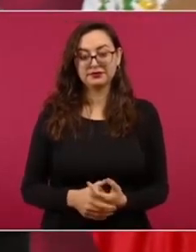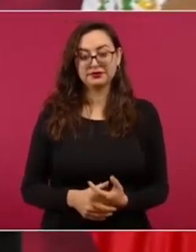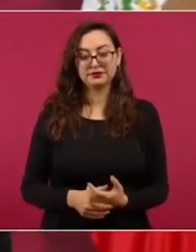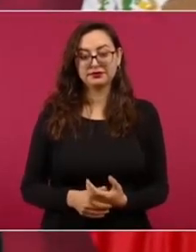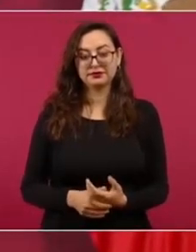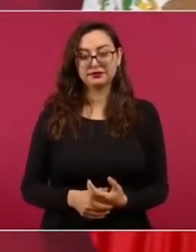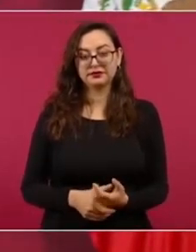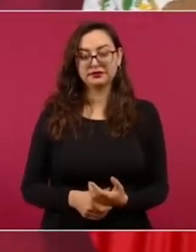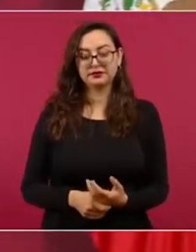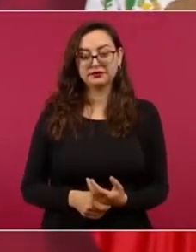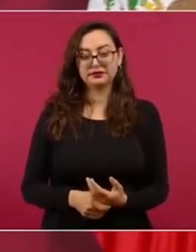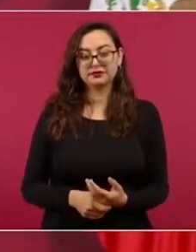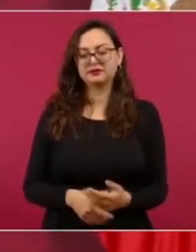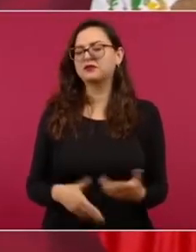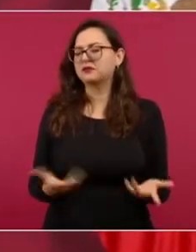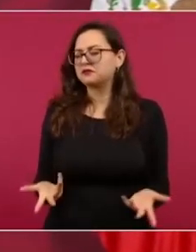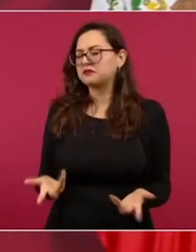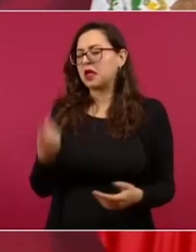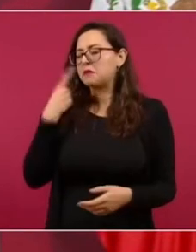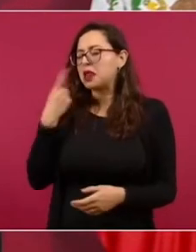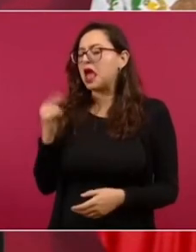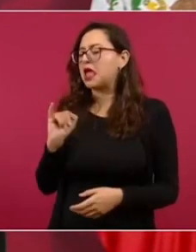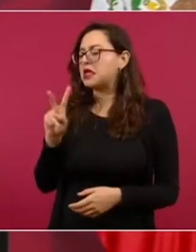le va a devolver a la gente.